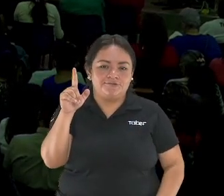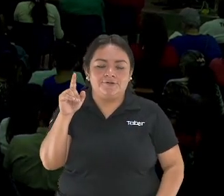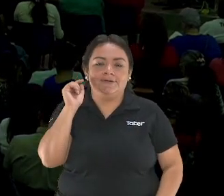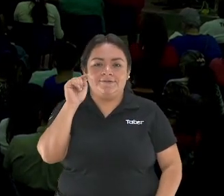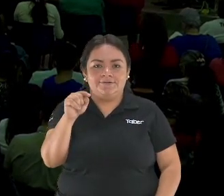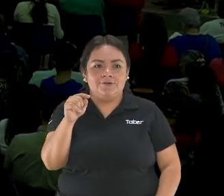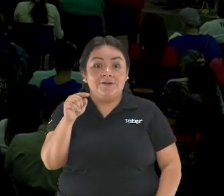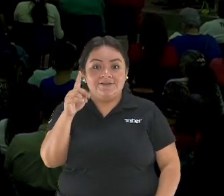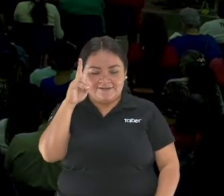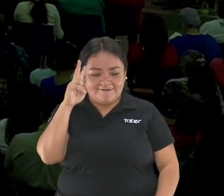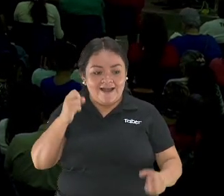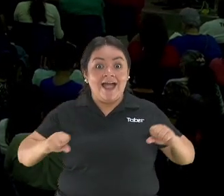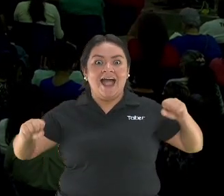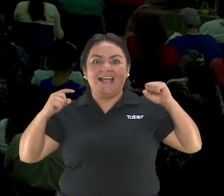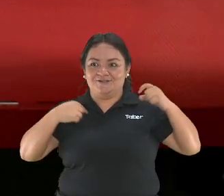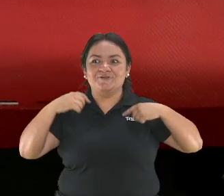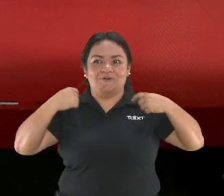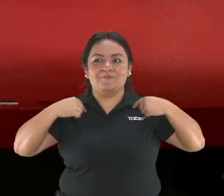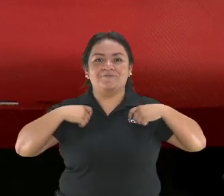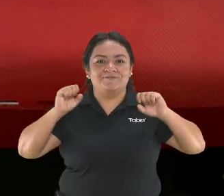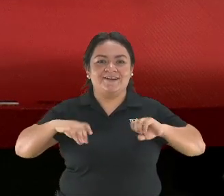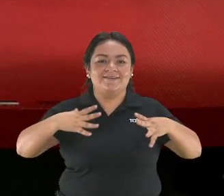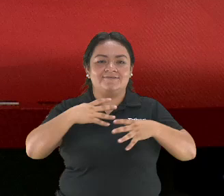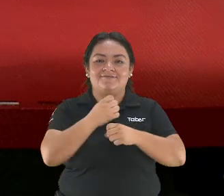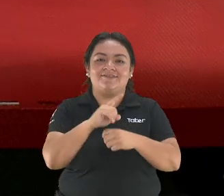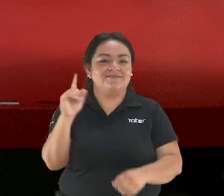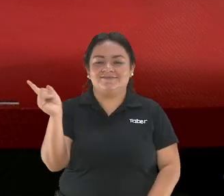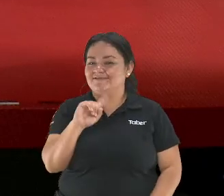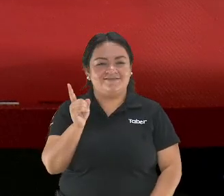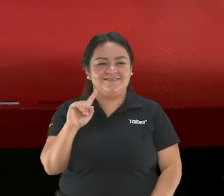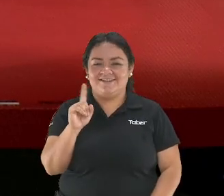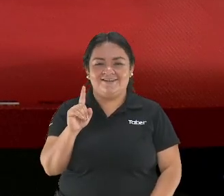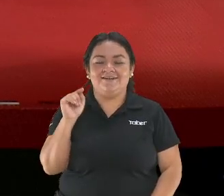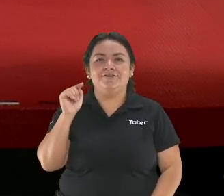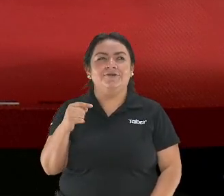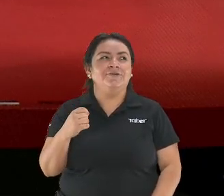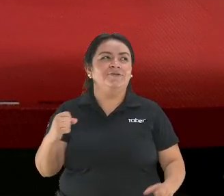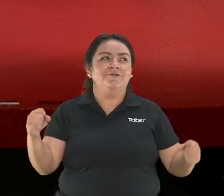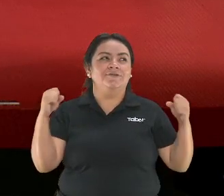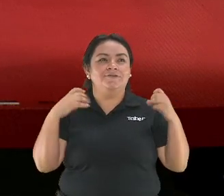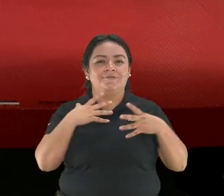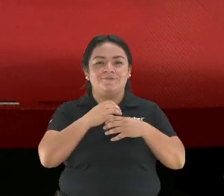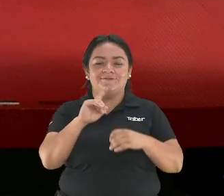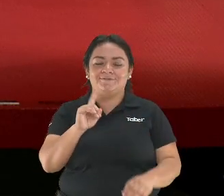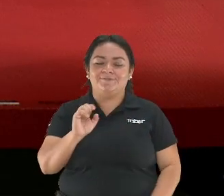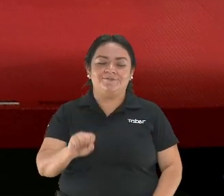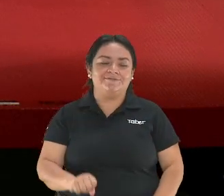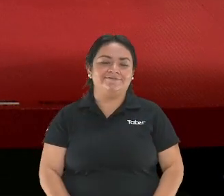no confíes en tus fuerzas no vas a superar la prueba haciéndolo con tus fuerzas